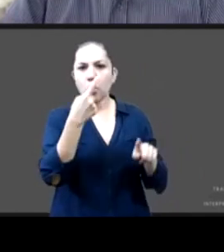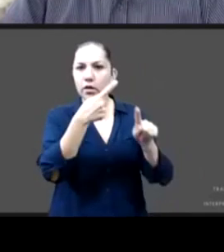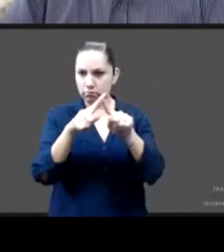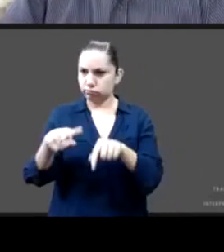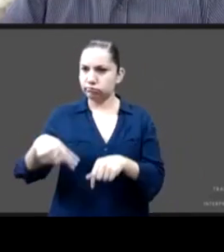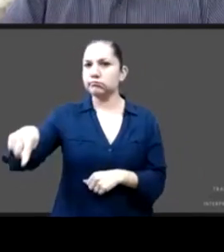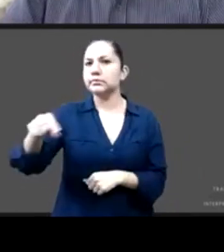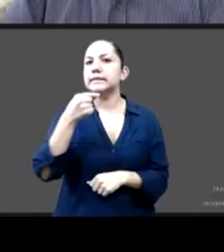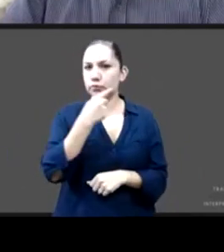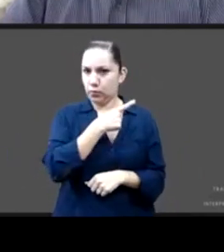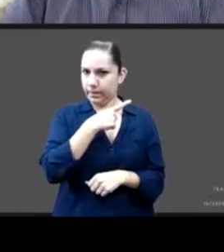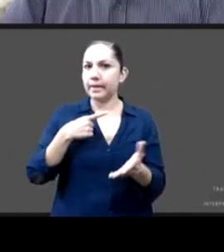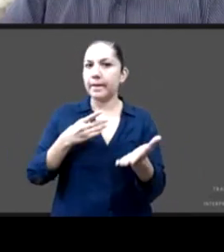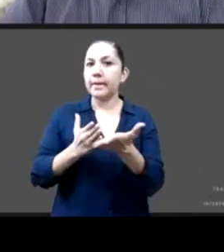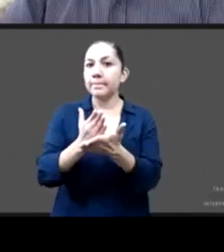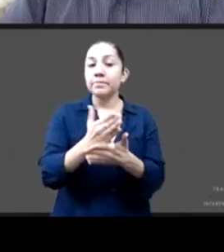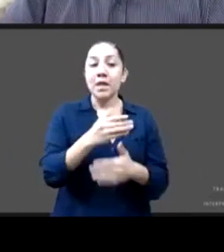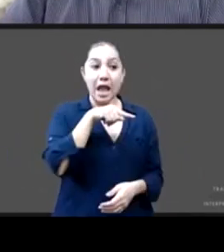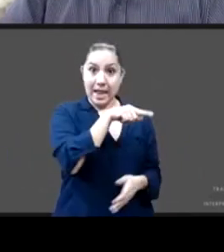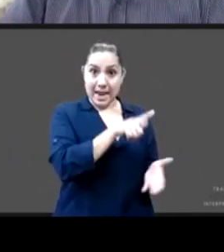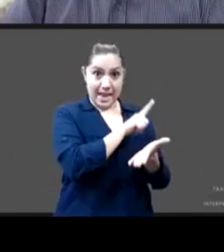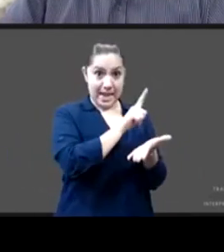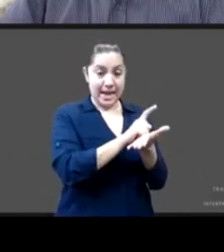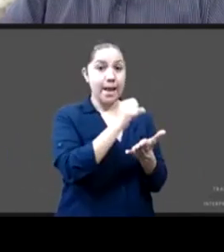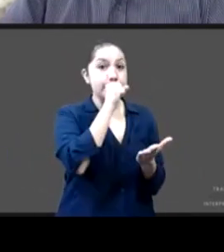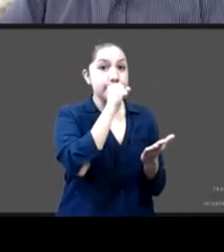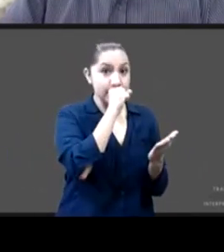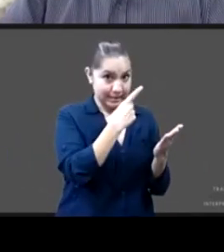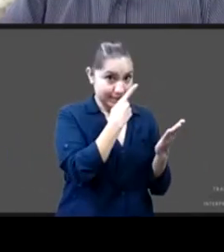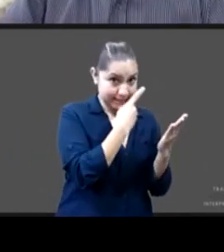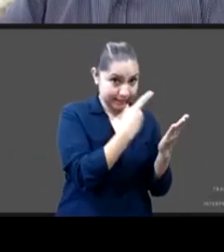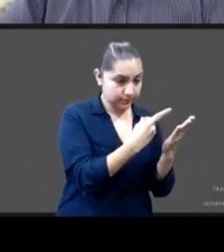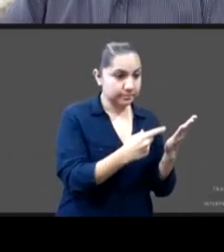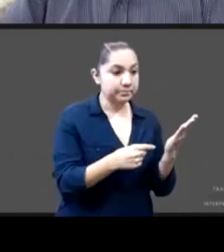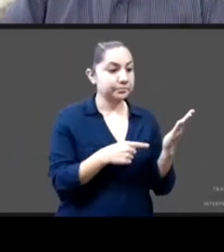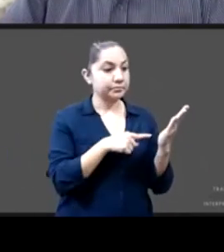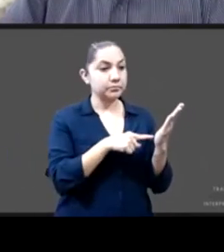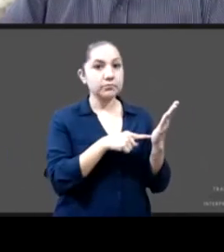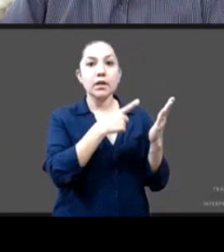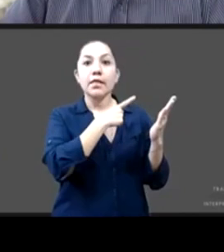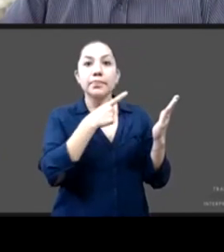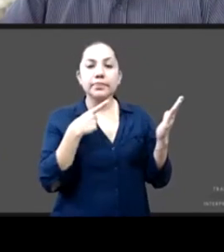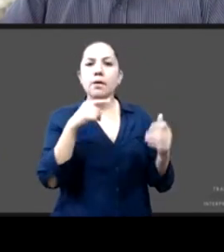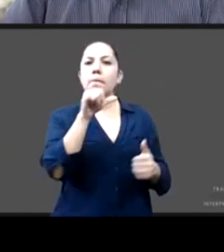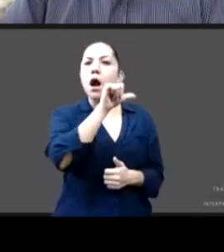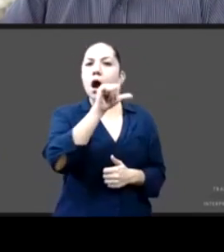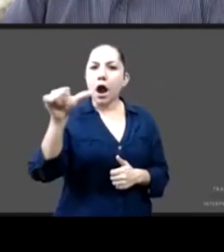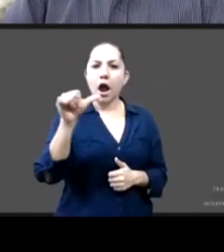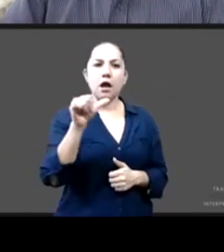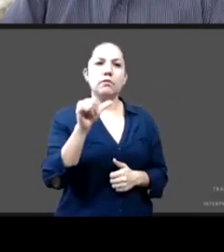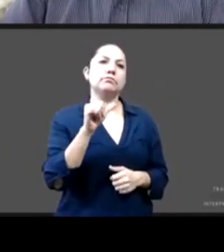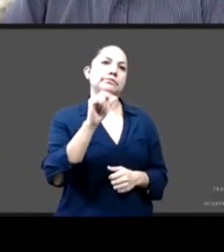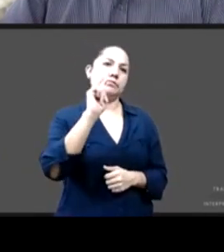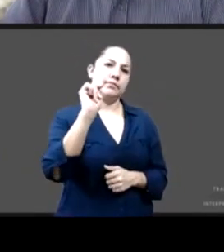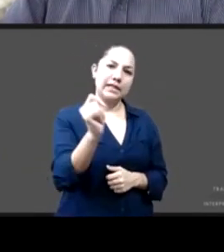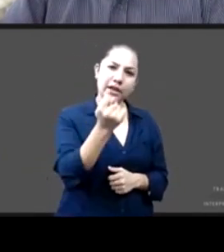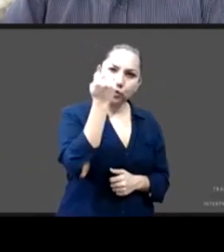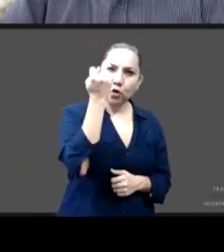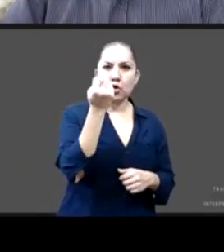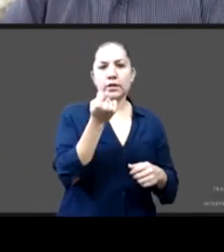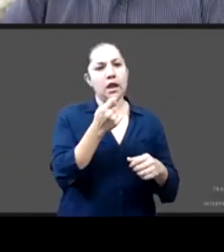así la ley, una política de inclusión digital universal en condiciones de equidad, accesibilidad,